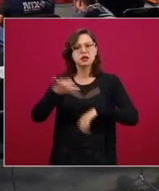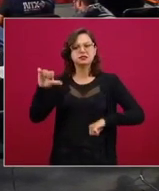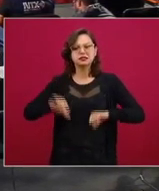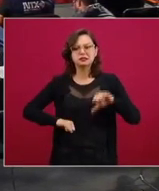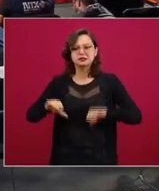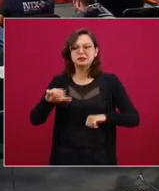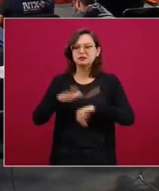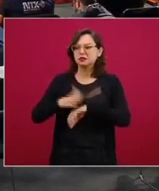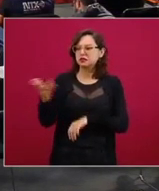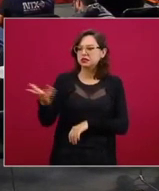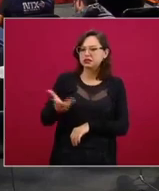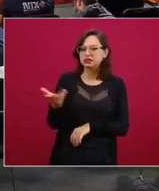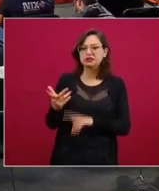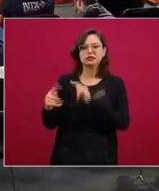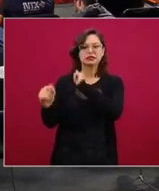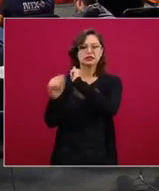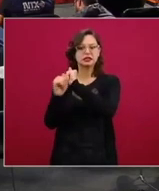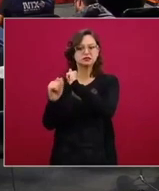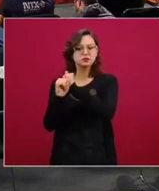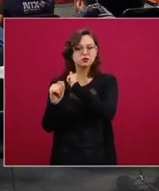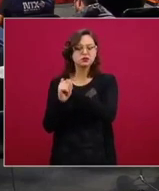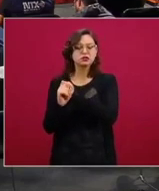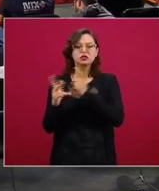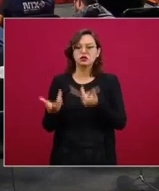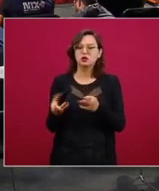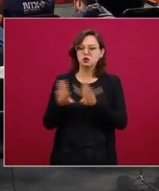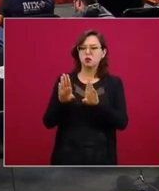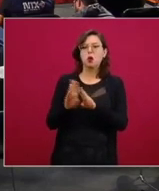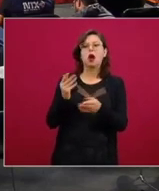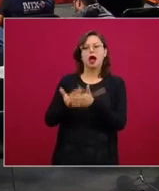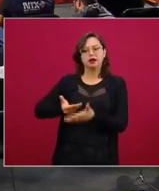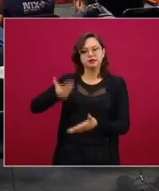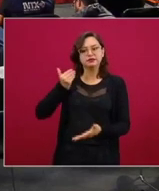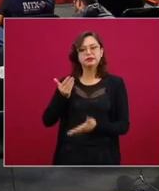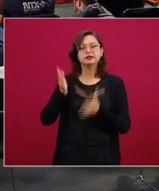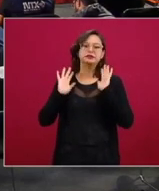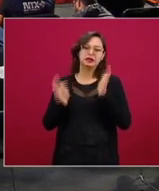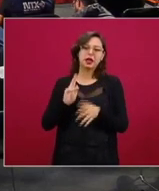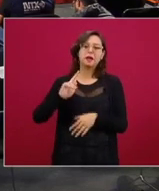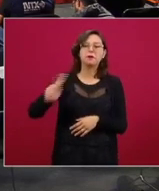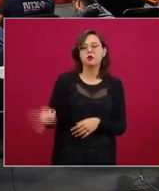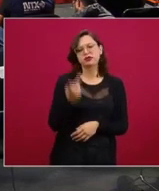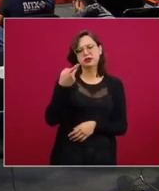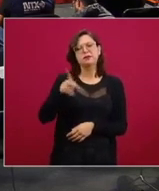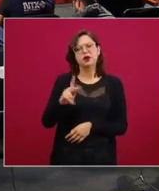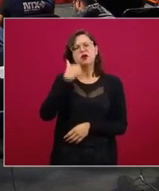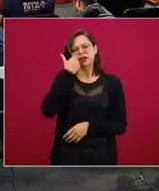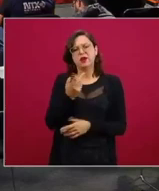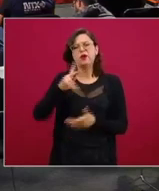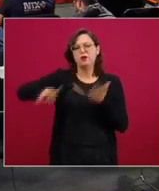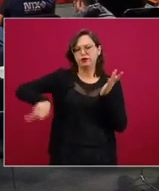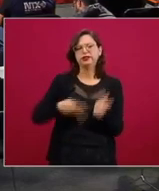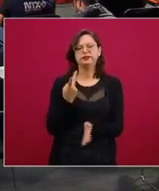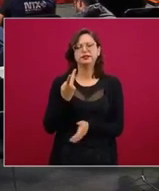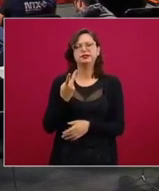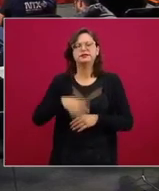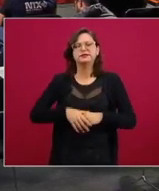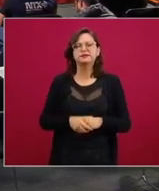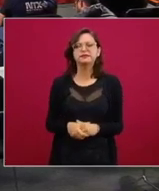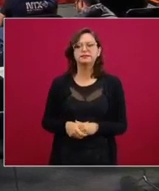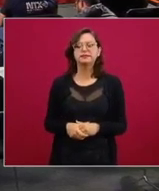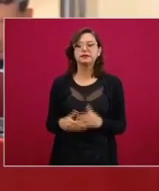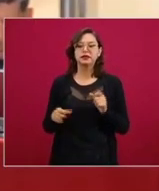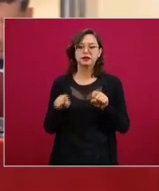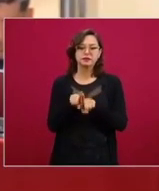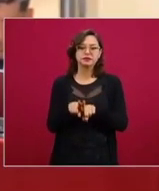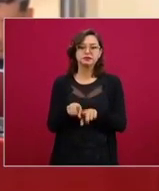cuestión del transporte? Que es, bueno, ya lo habían tocado, pero sí me gustaría que lo reafirmara. Y un poquito escuchar una reflexión